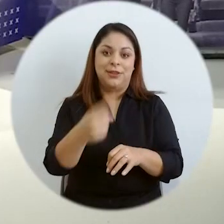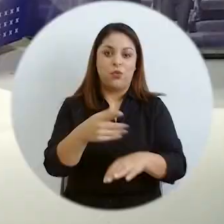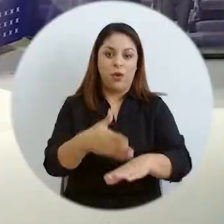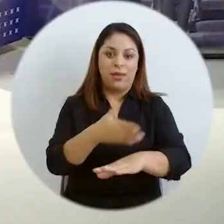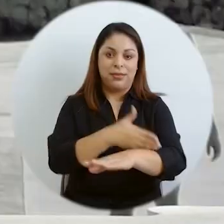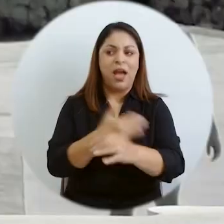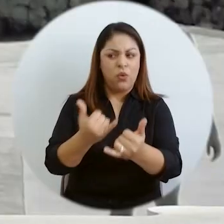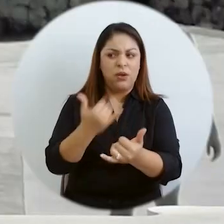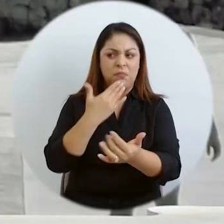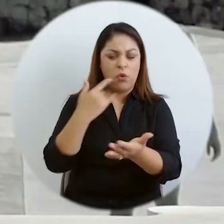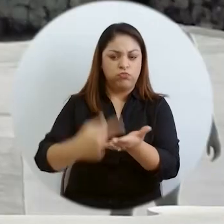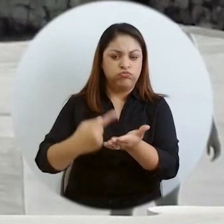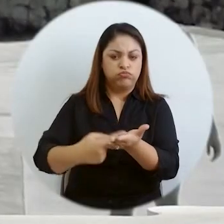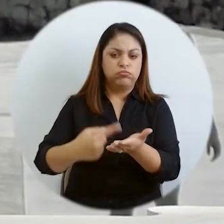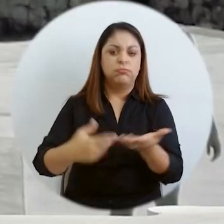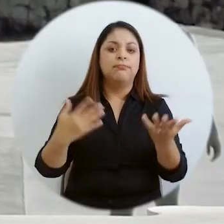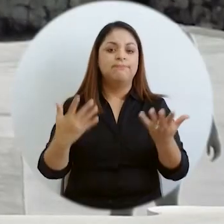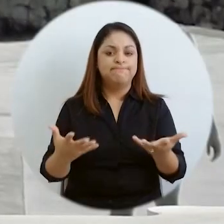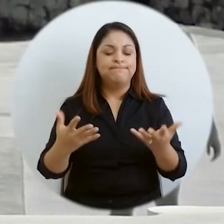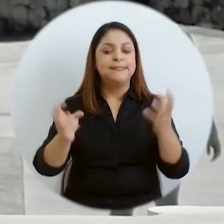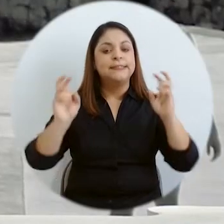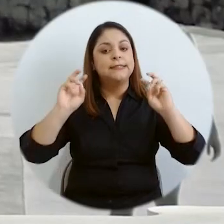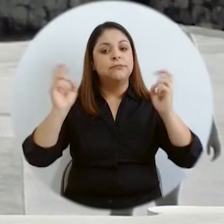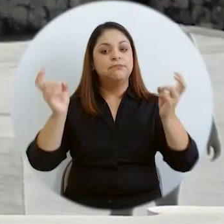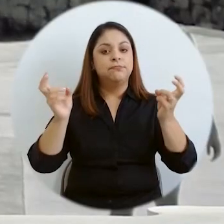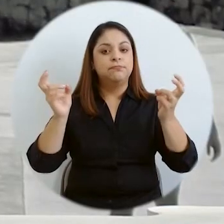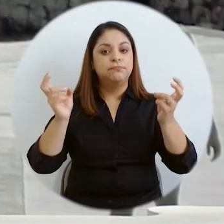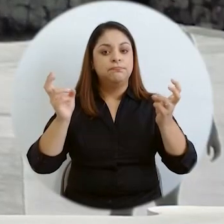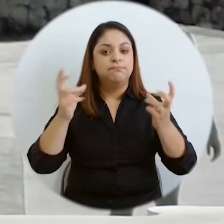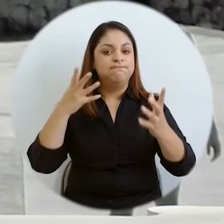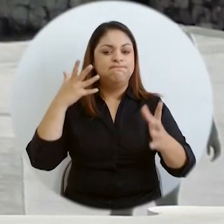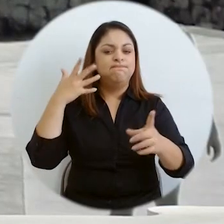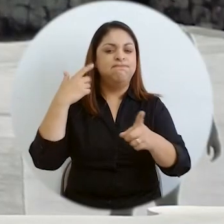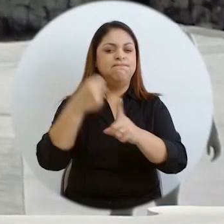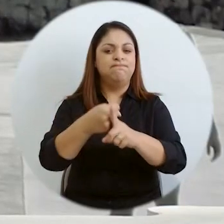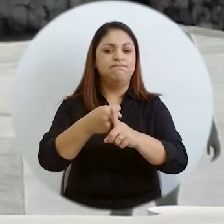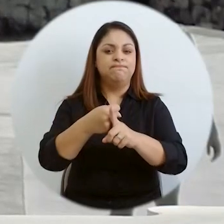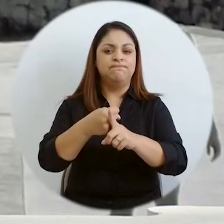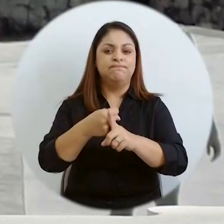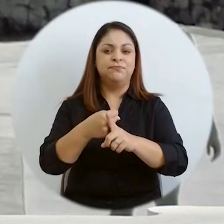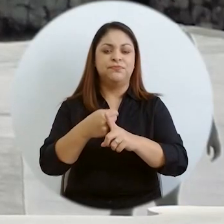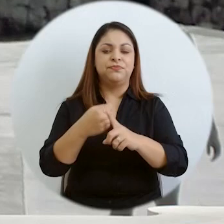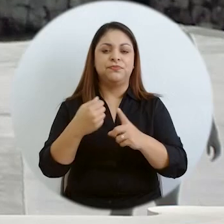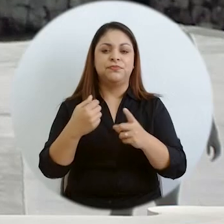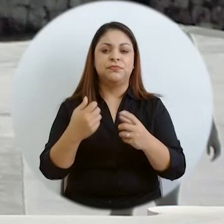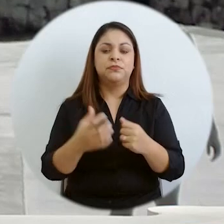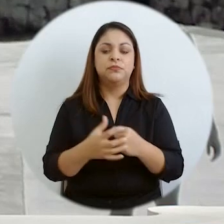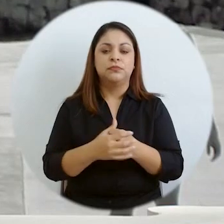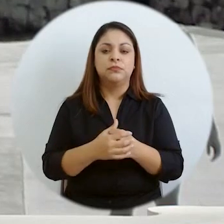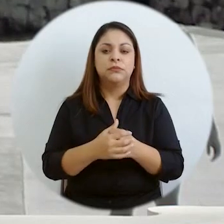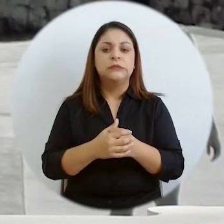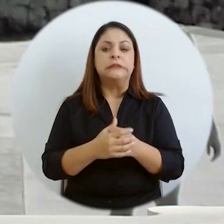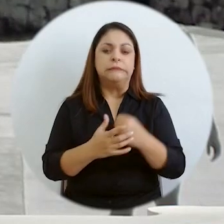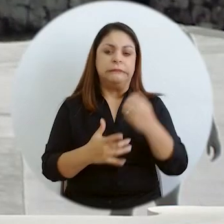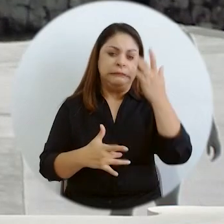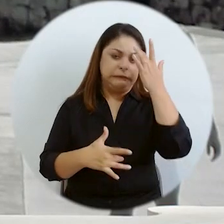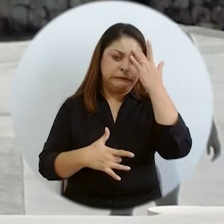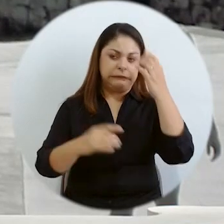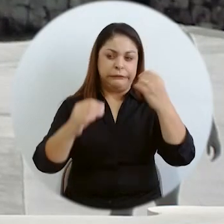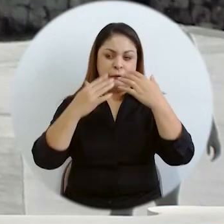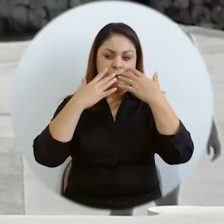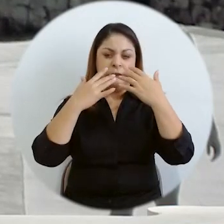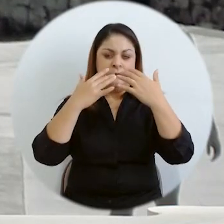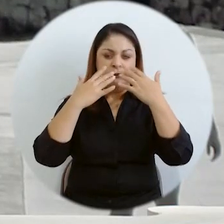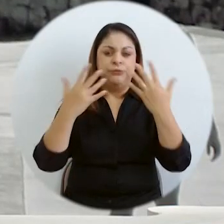inicio y quisiera que lo abordáramos ahora con más detalle es el tema de la movilización de la población nativa